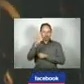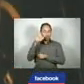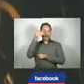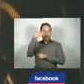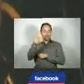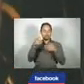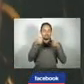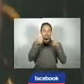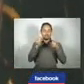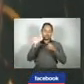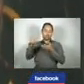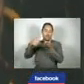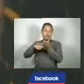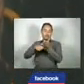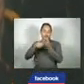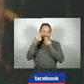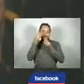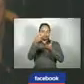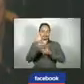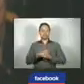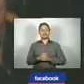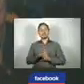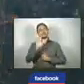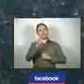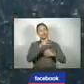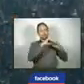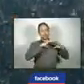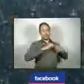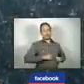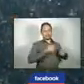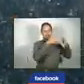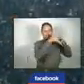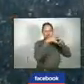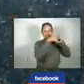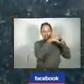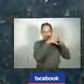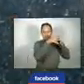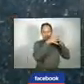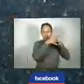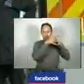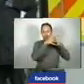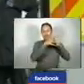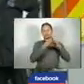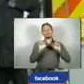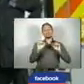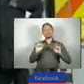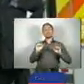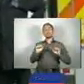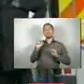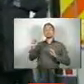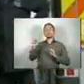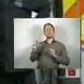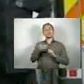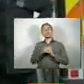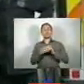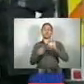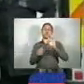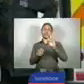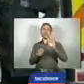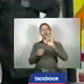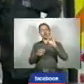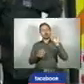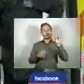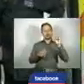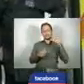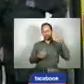sostienen sus abogados. Sin embargo, el gobierno estadounidense ha dicho que la sentencia más probablemente sería de entre 4 y 6